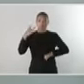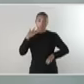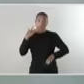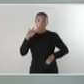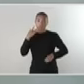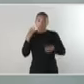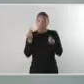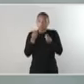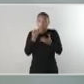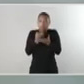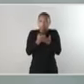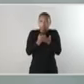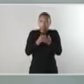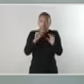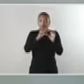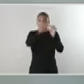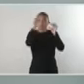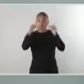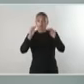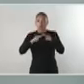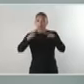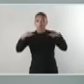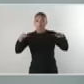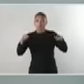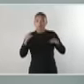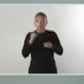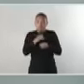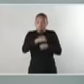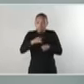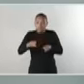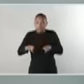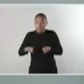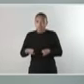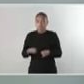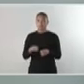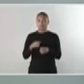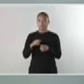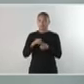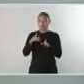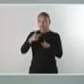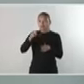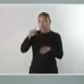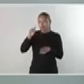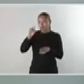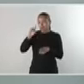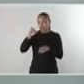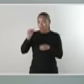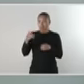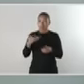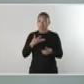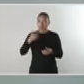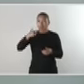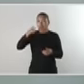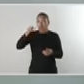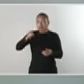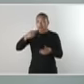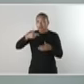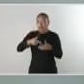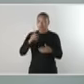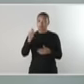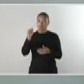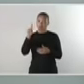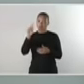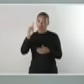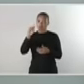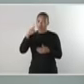con fronteras con mares con agricultura con la ganadería con gas y petróleo hoy en día se encuentre en